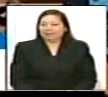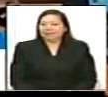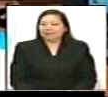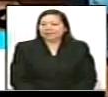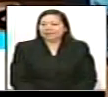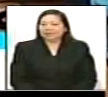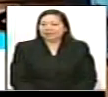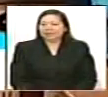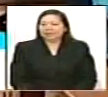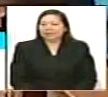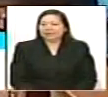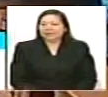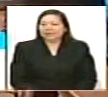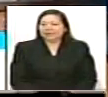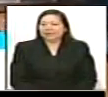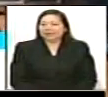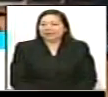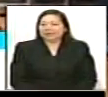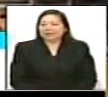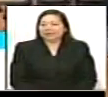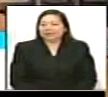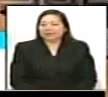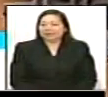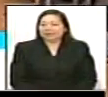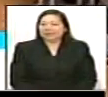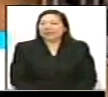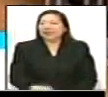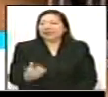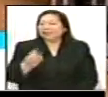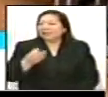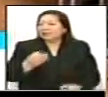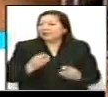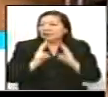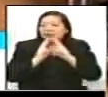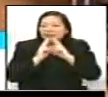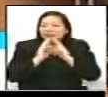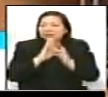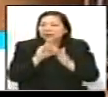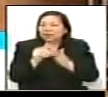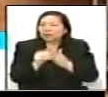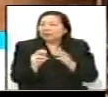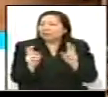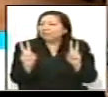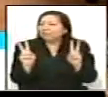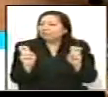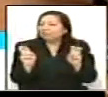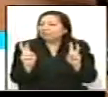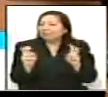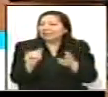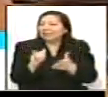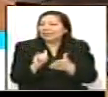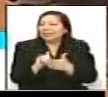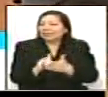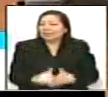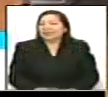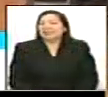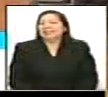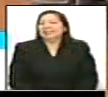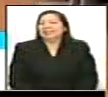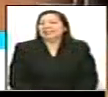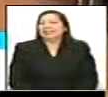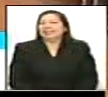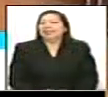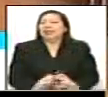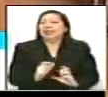acto municipal que haya tenido esos 4 años y que tiene que ir a la justicia y responder como todos ciudadanos, voltean y ven que en el caso de